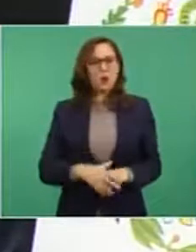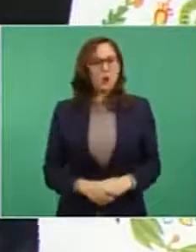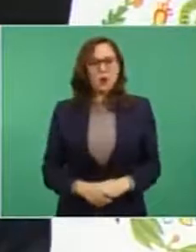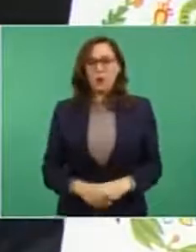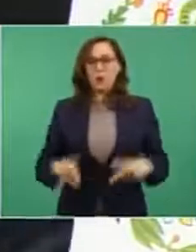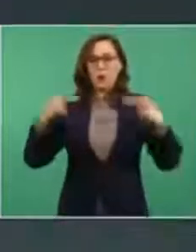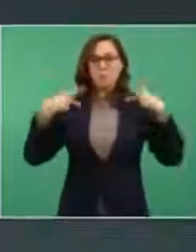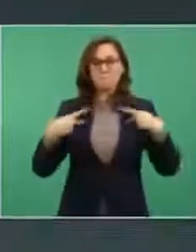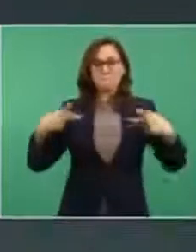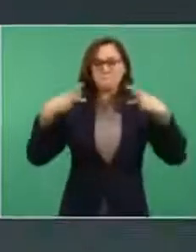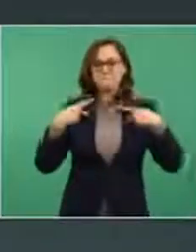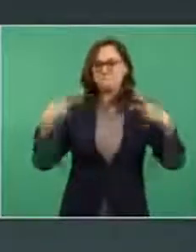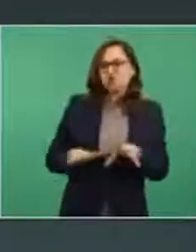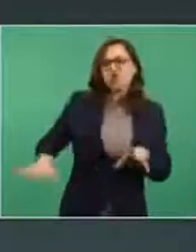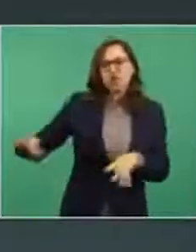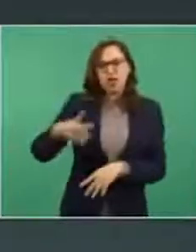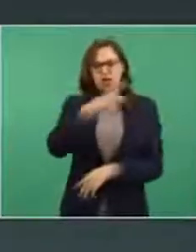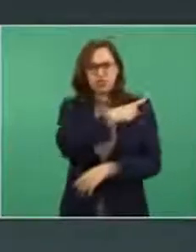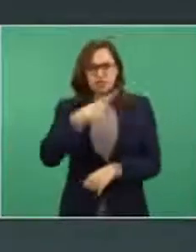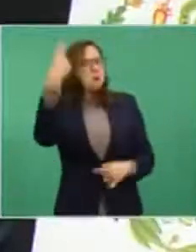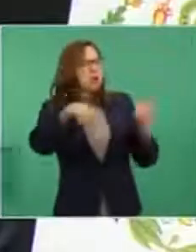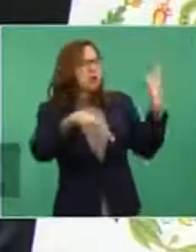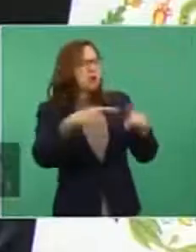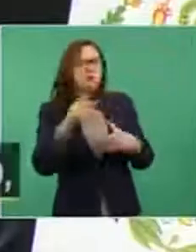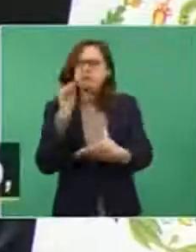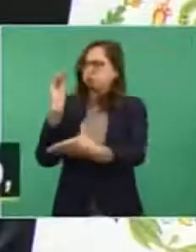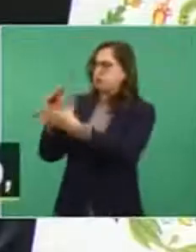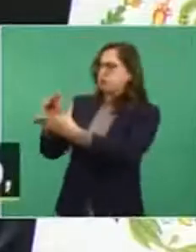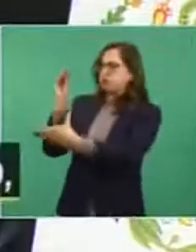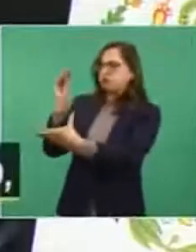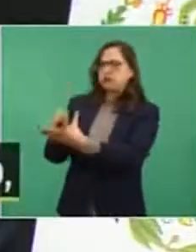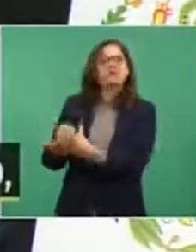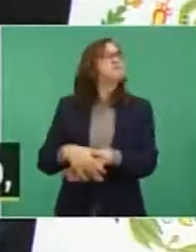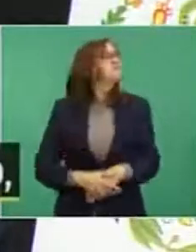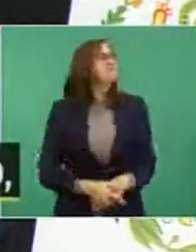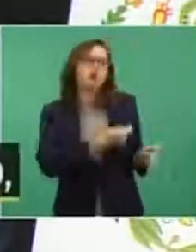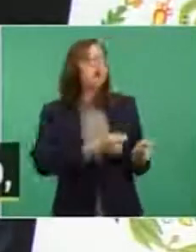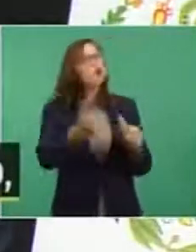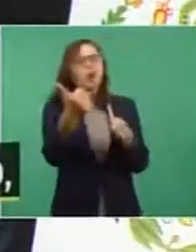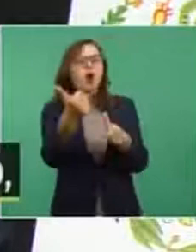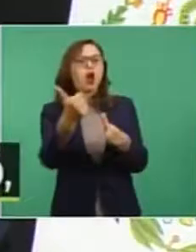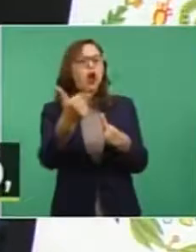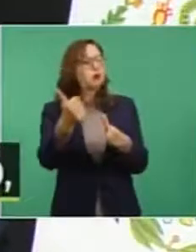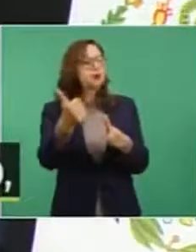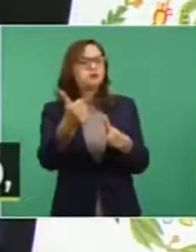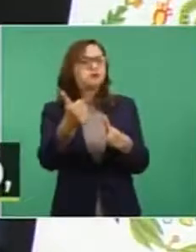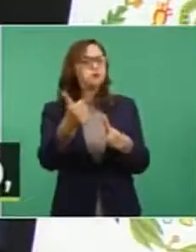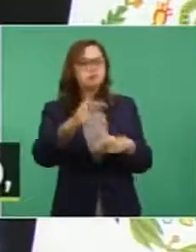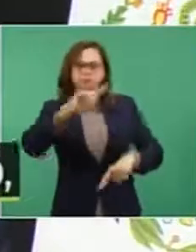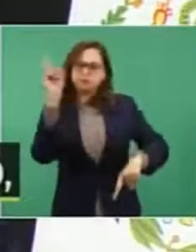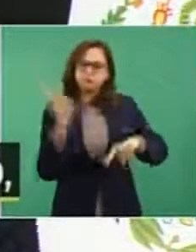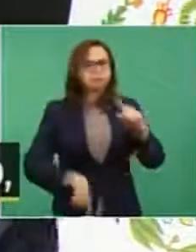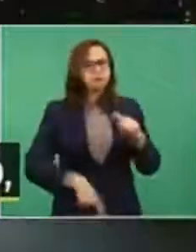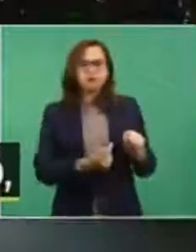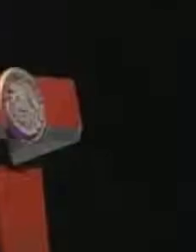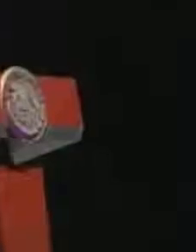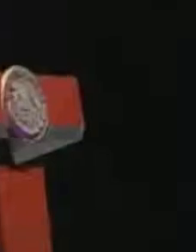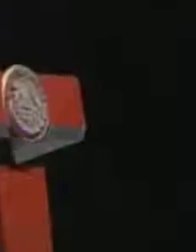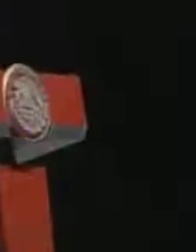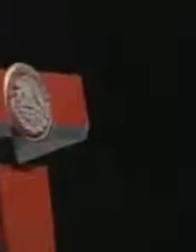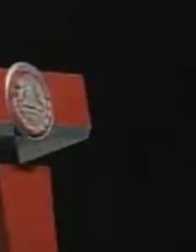que mantener todo el tiempo el poder en sus manos. Revocación del mandato y para afuera.